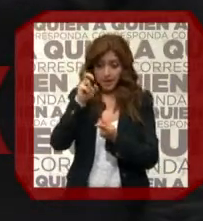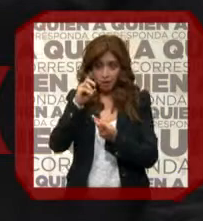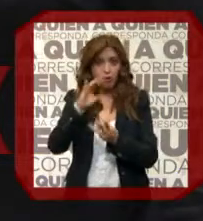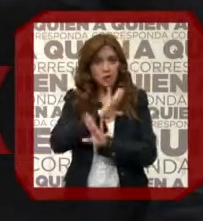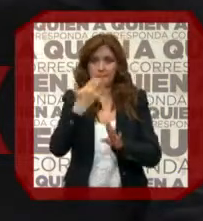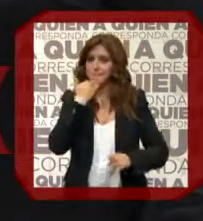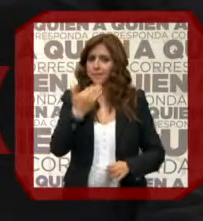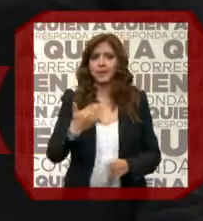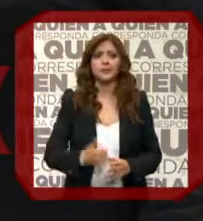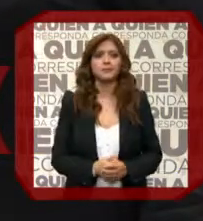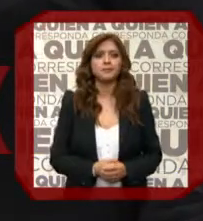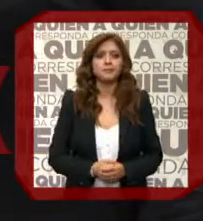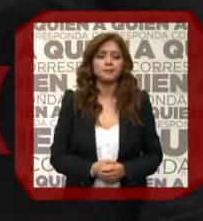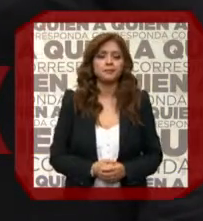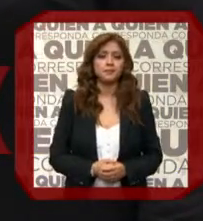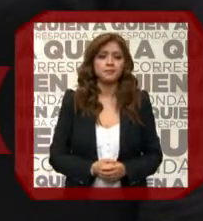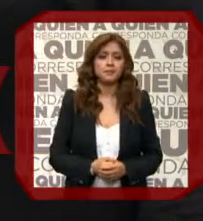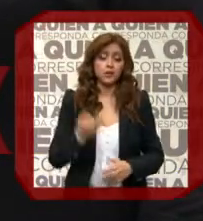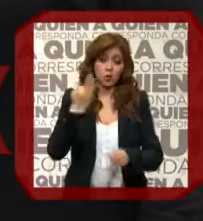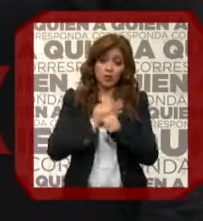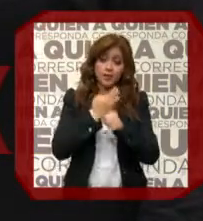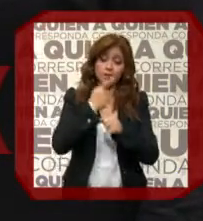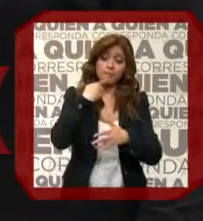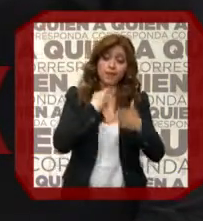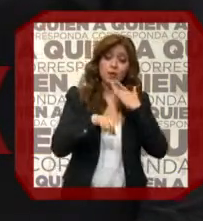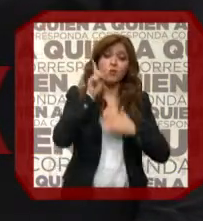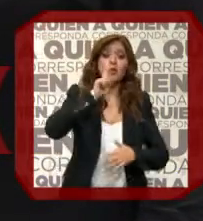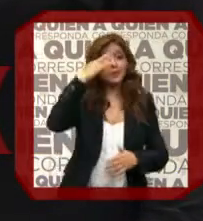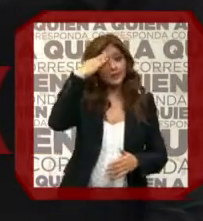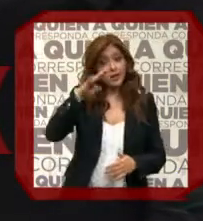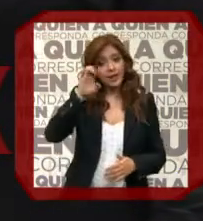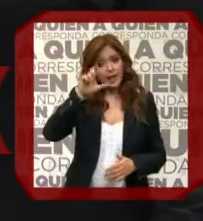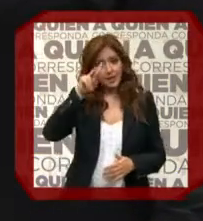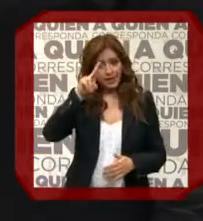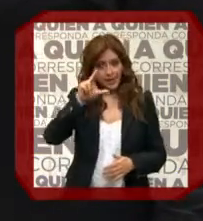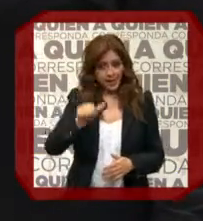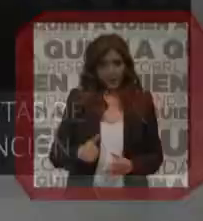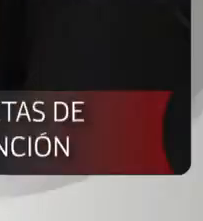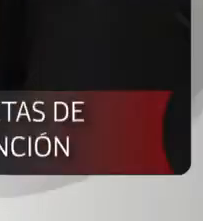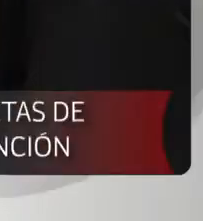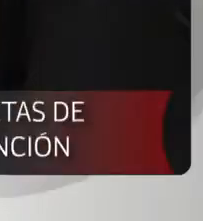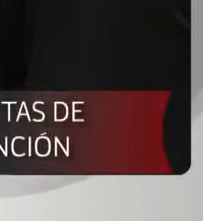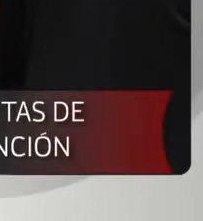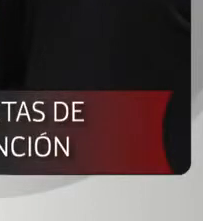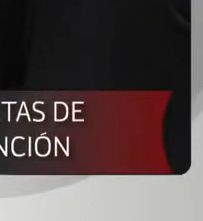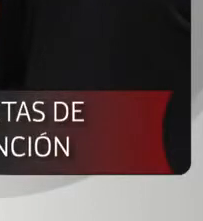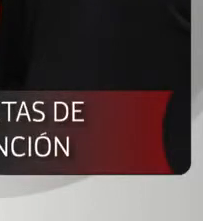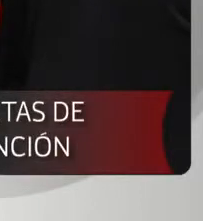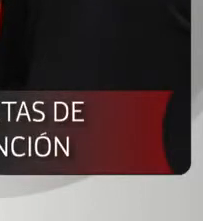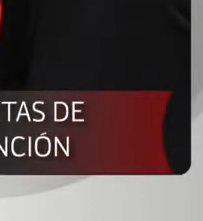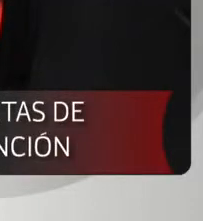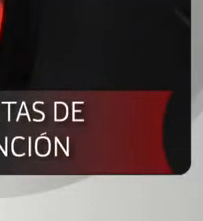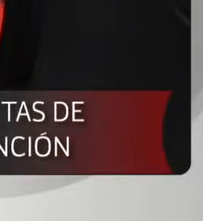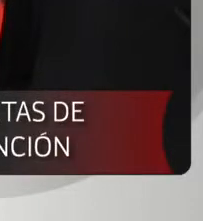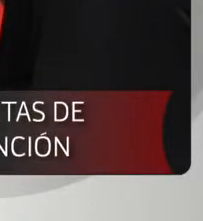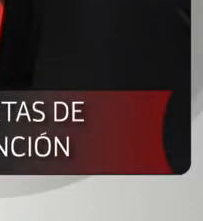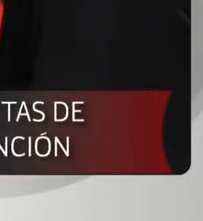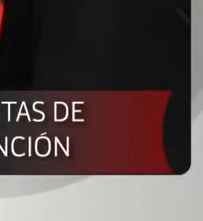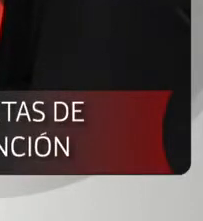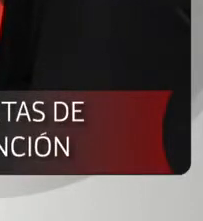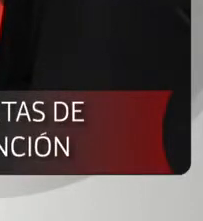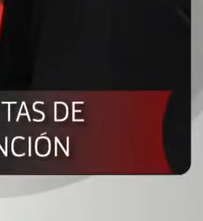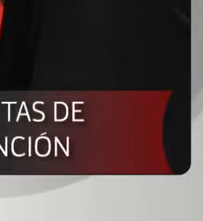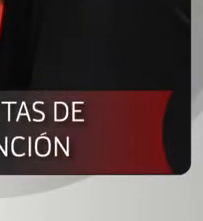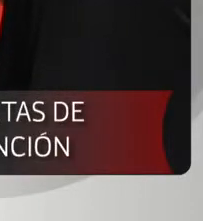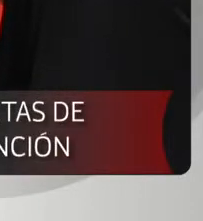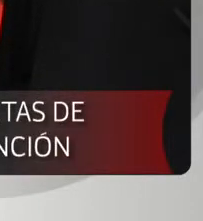bien. Bueno, pues aquí está la denuncia de la señora Elvira, señor Garralda. Muy amable, Estelina, pero lo que hay que revisar